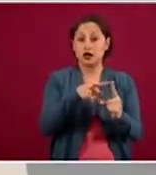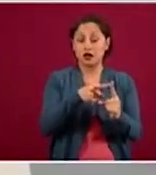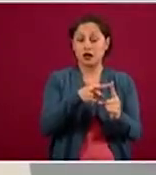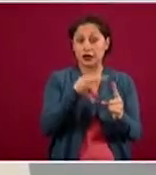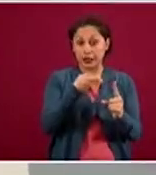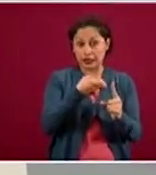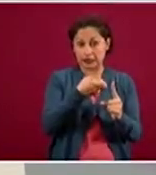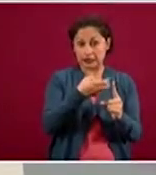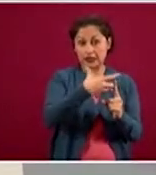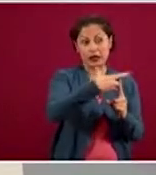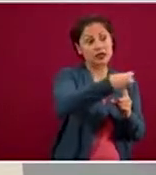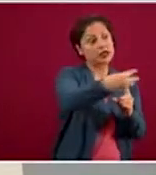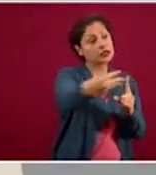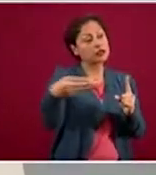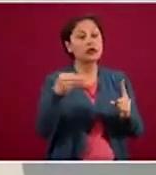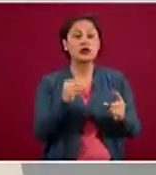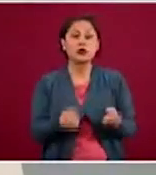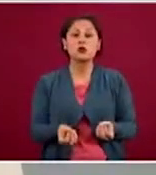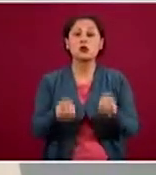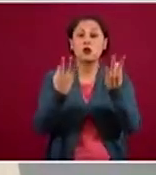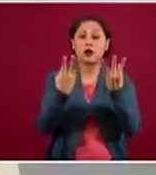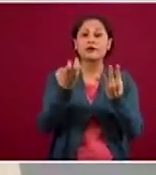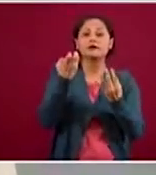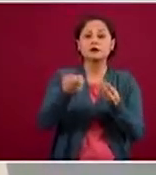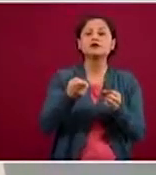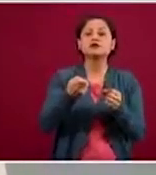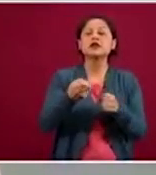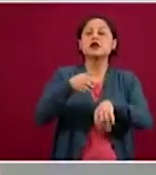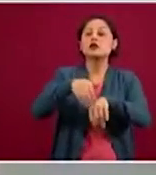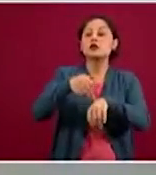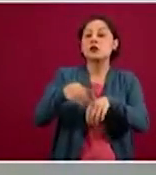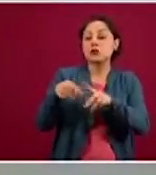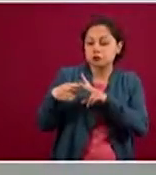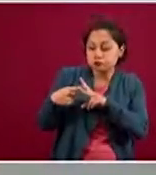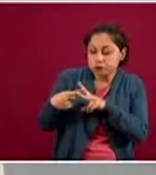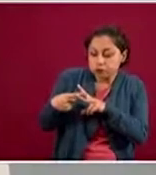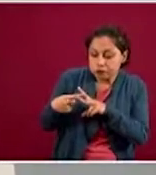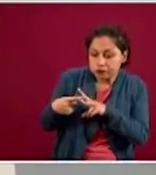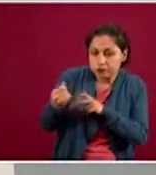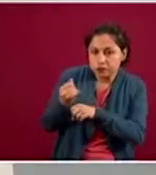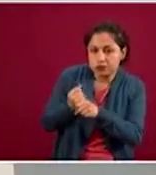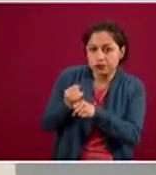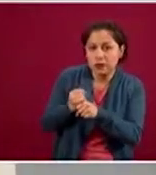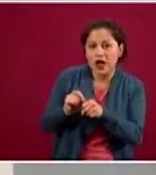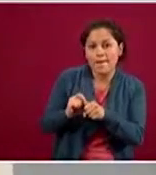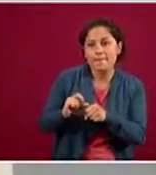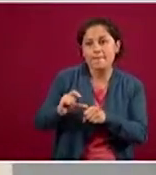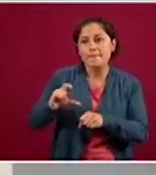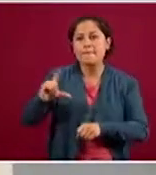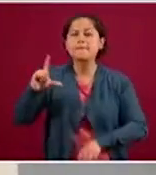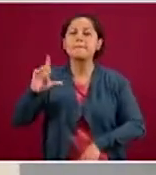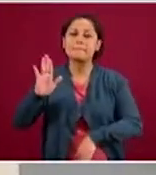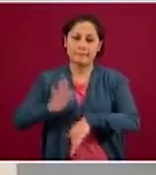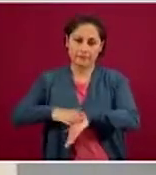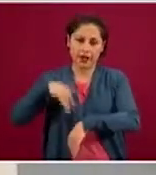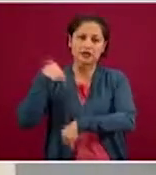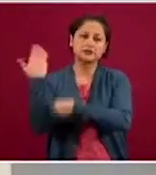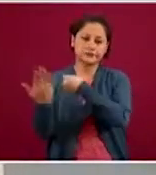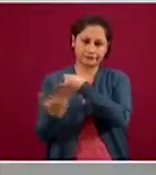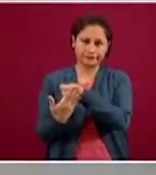va a empezar a aumentar y eso nos va a llevar a que seguramente este factor de expansión